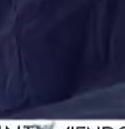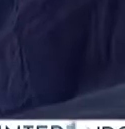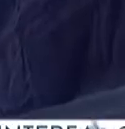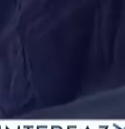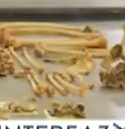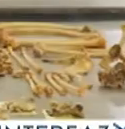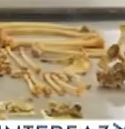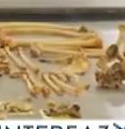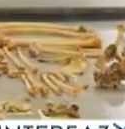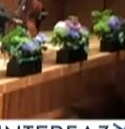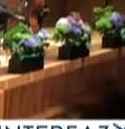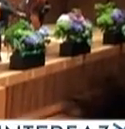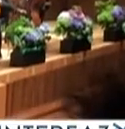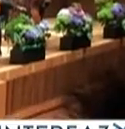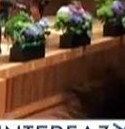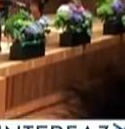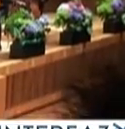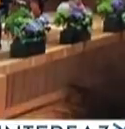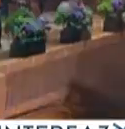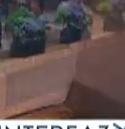comenzar. Esto es Interfaz.